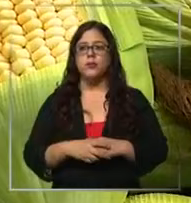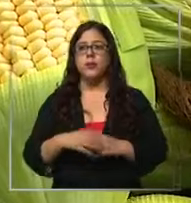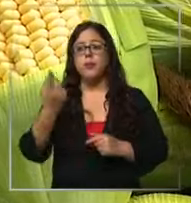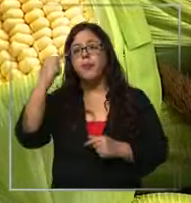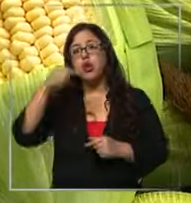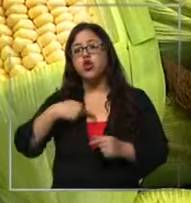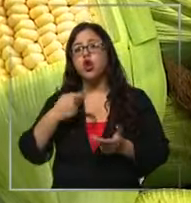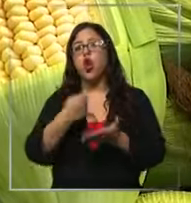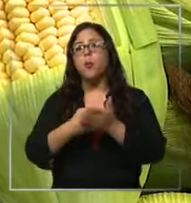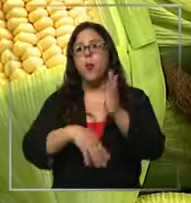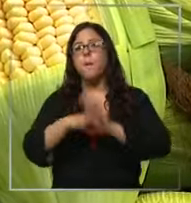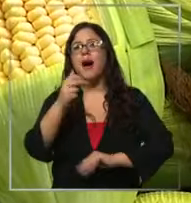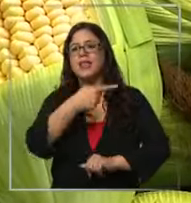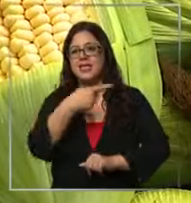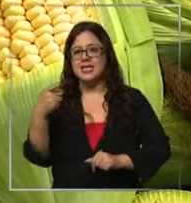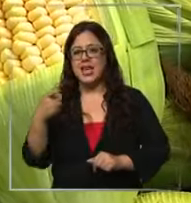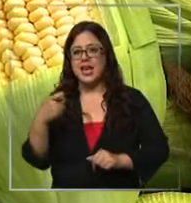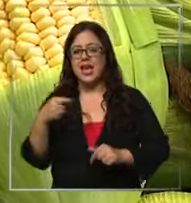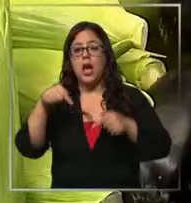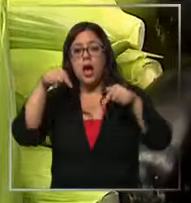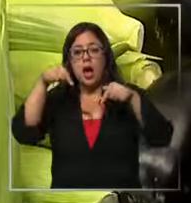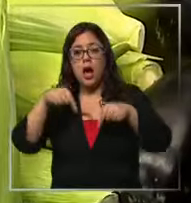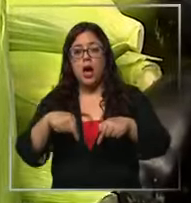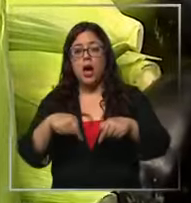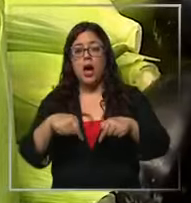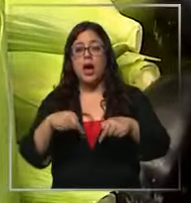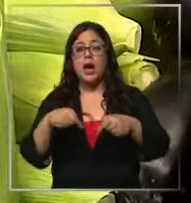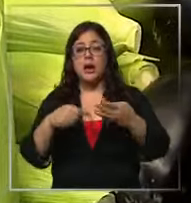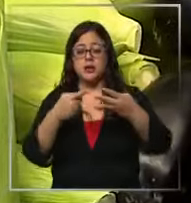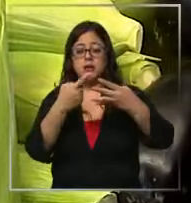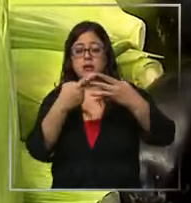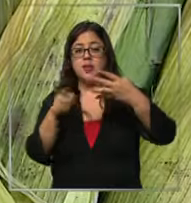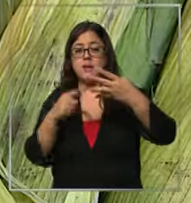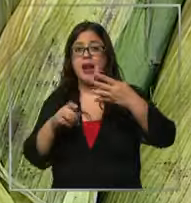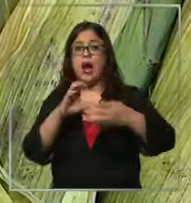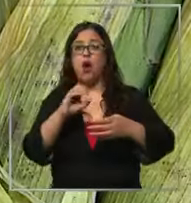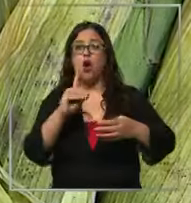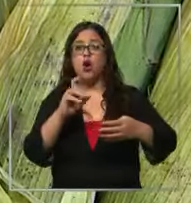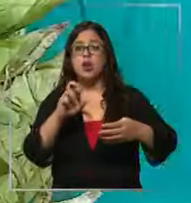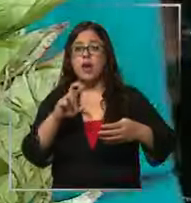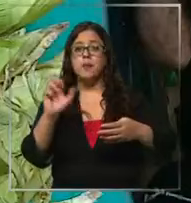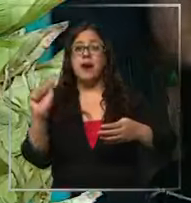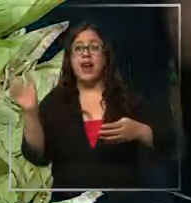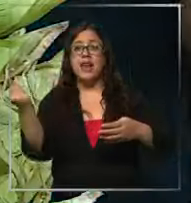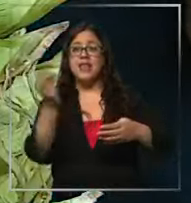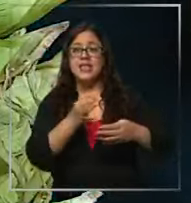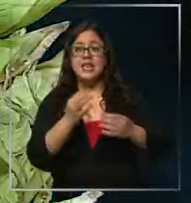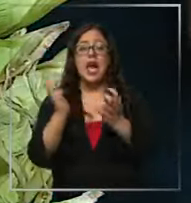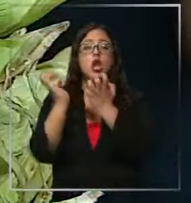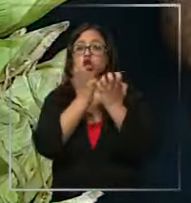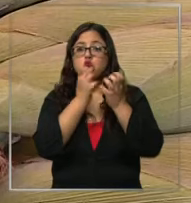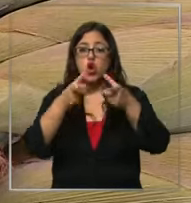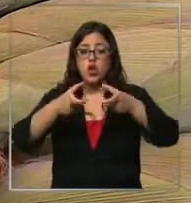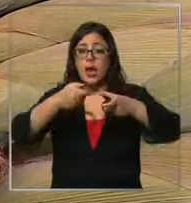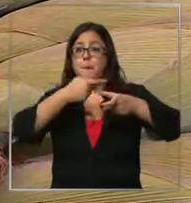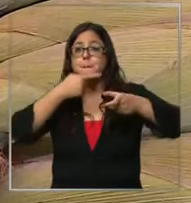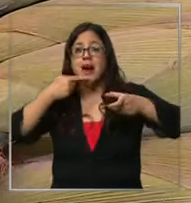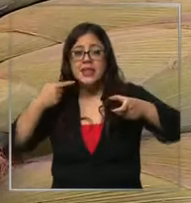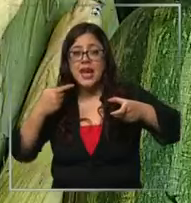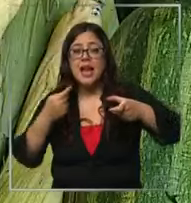compro sobre 100. Es que en esta última semana, según ODEPA, el choclo pastelero aumentó su valor en